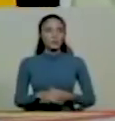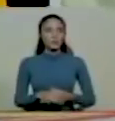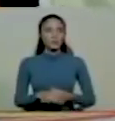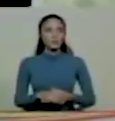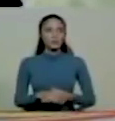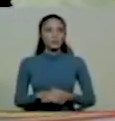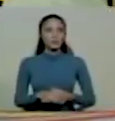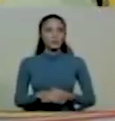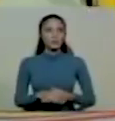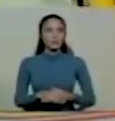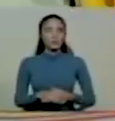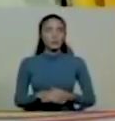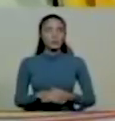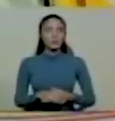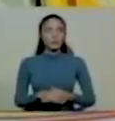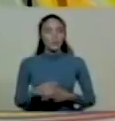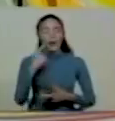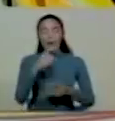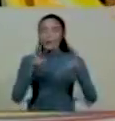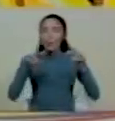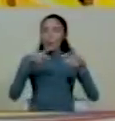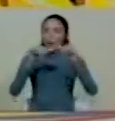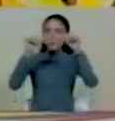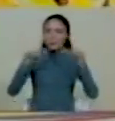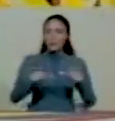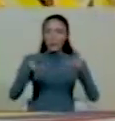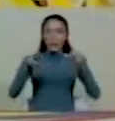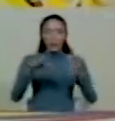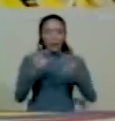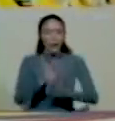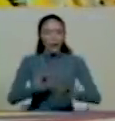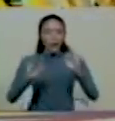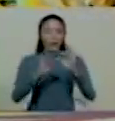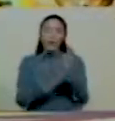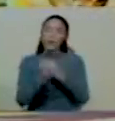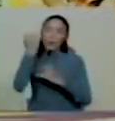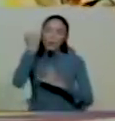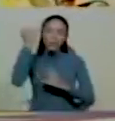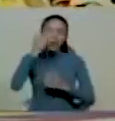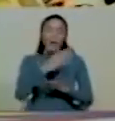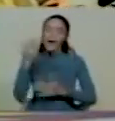Nunca antes había existido este sistema. Cuando digo 2003,